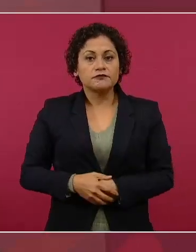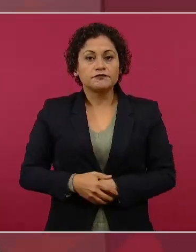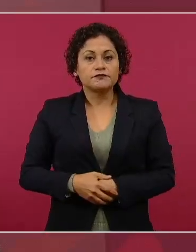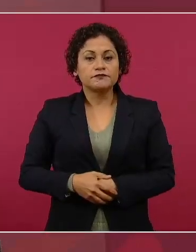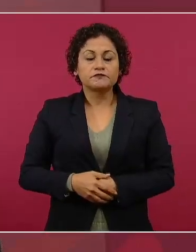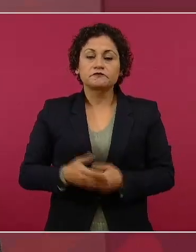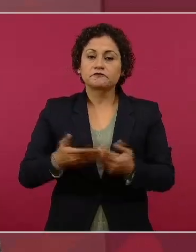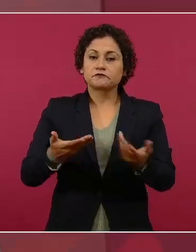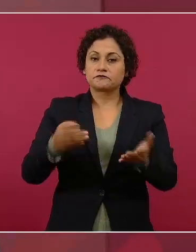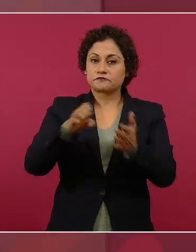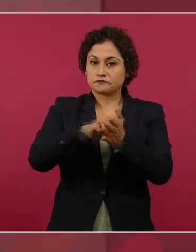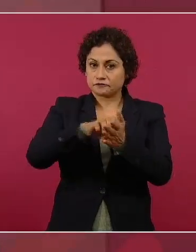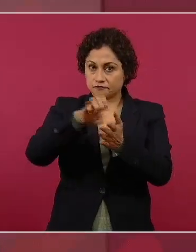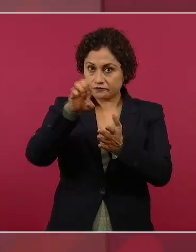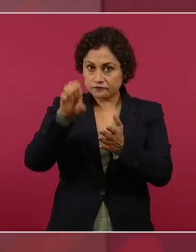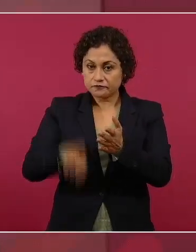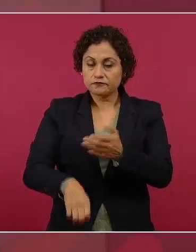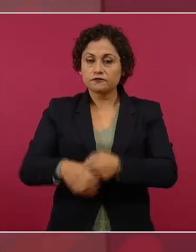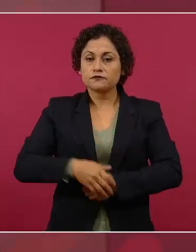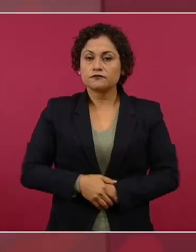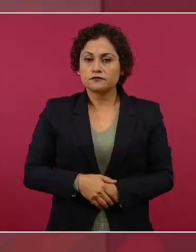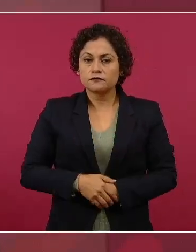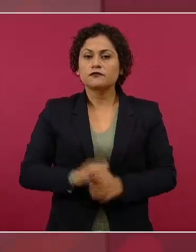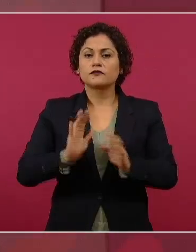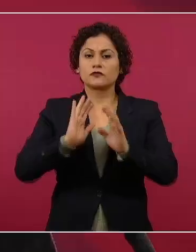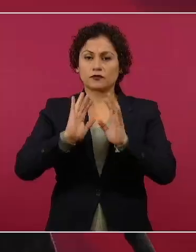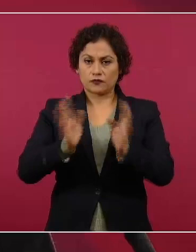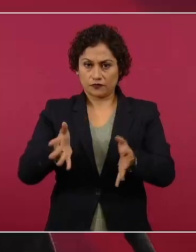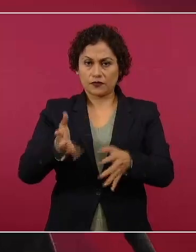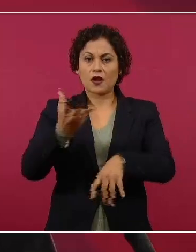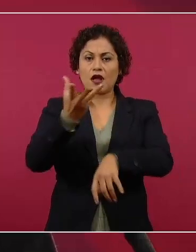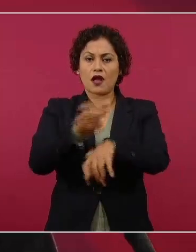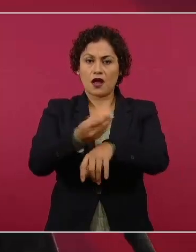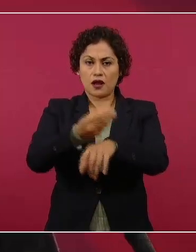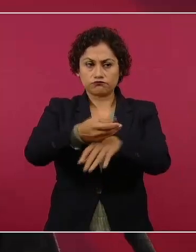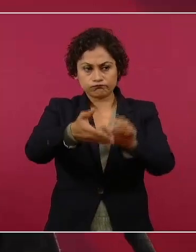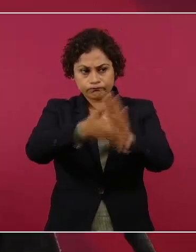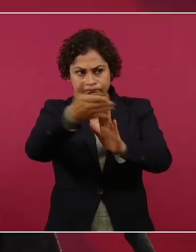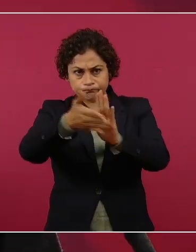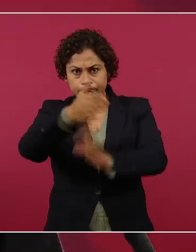Por ejemplo, se construyó una presa en Sinaloa,